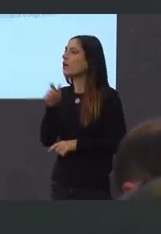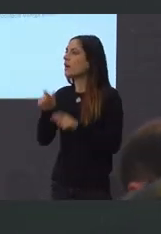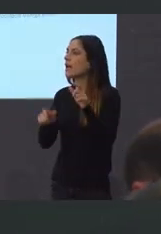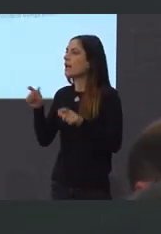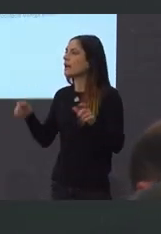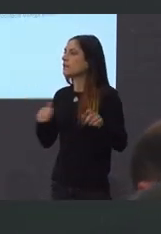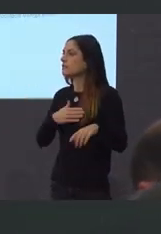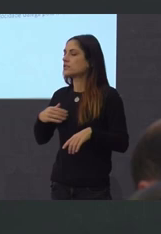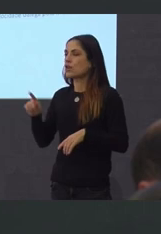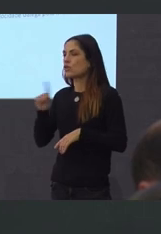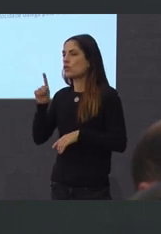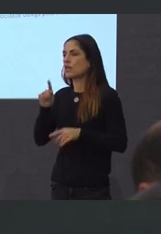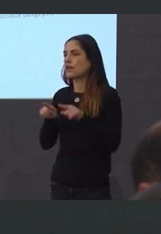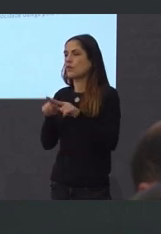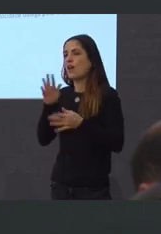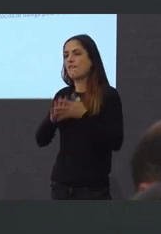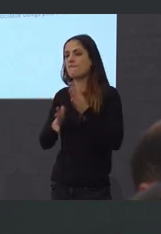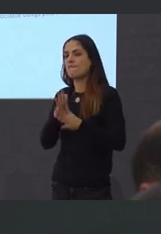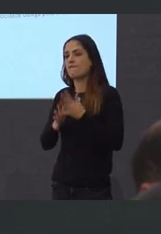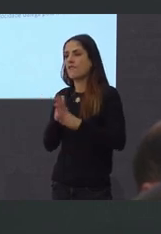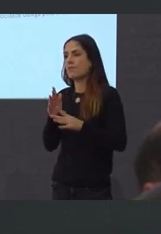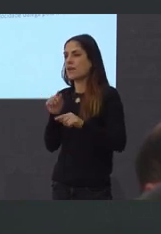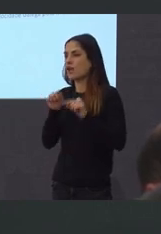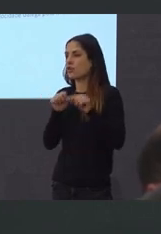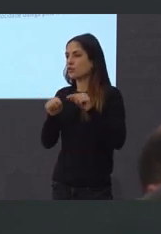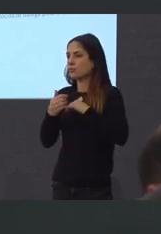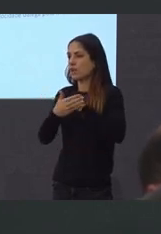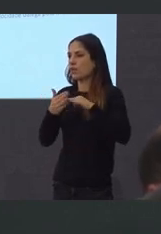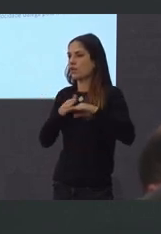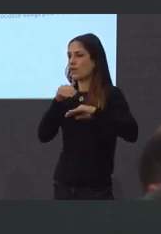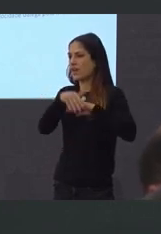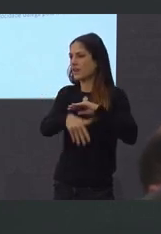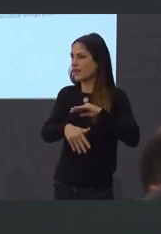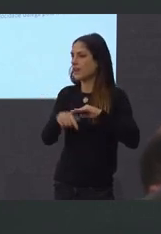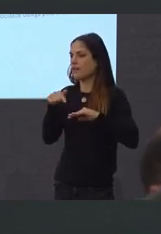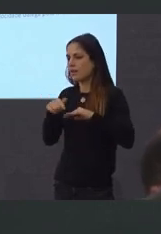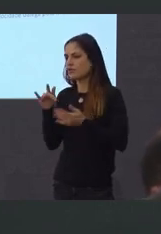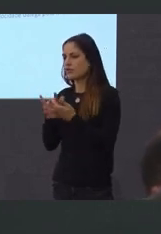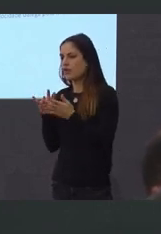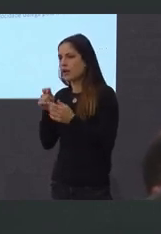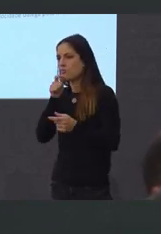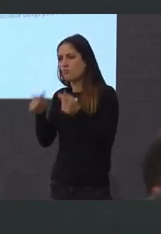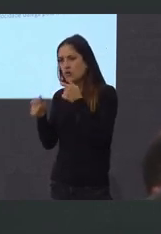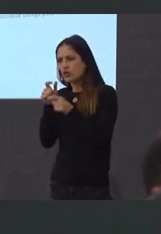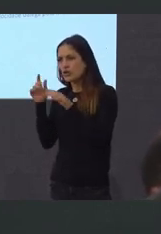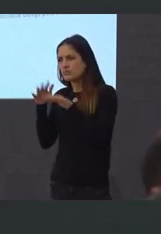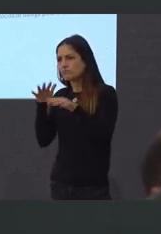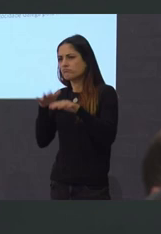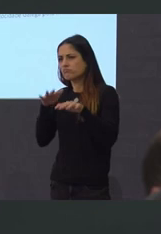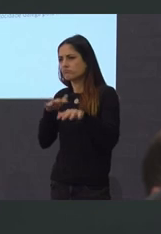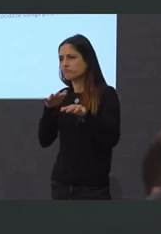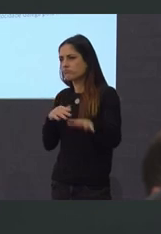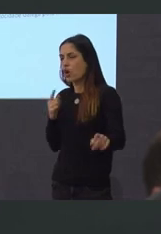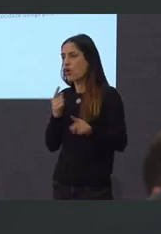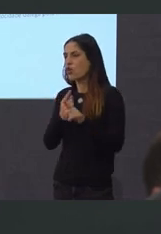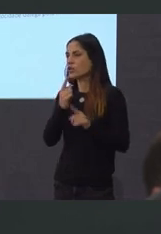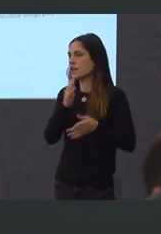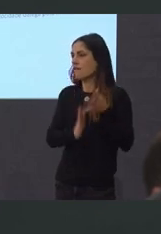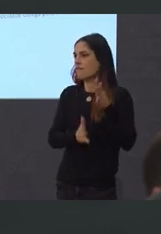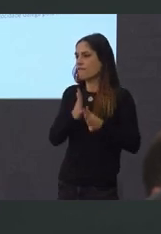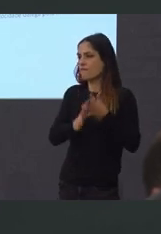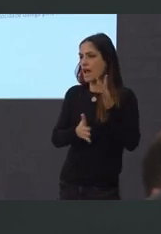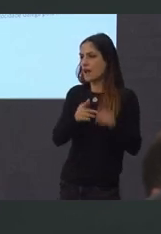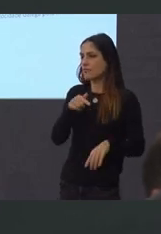que esta fábrica contaminase a súa ría e houbo múltiples protestas en contra dela na que